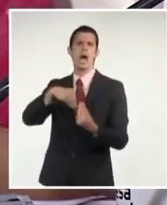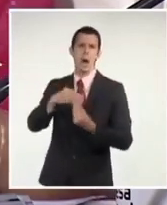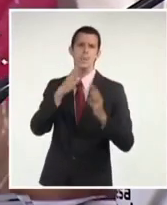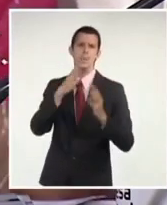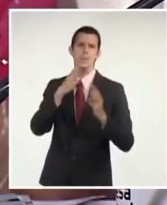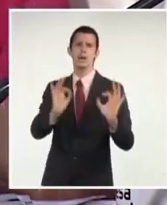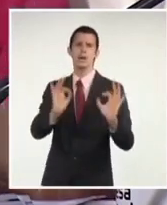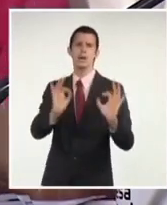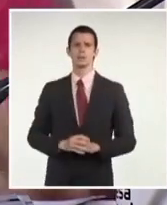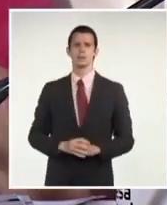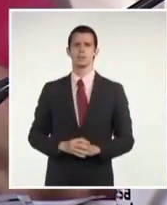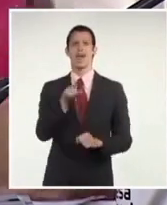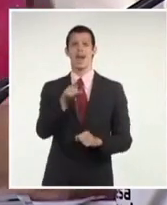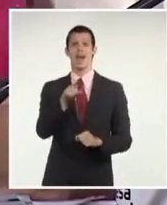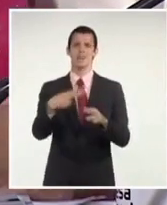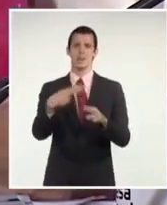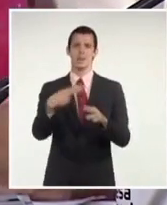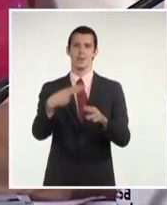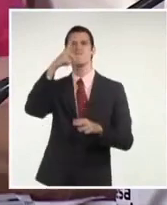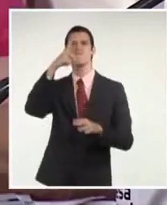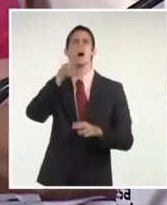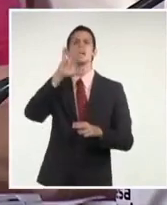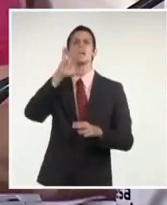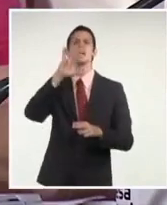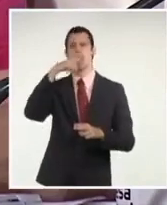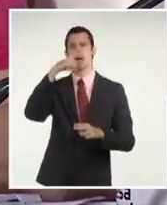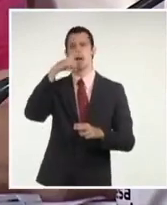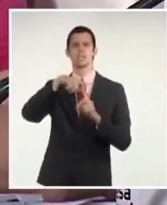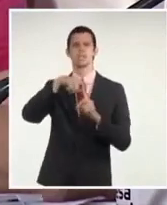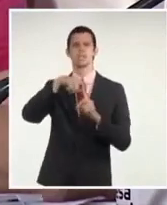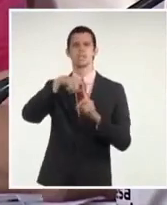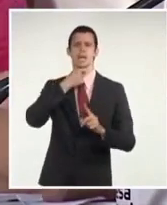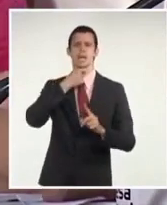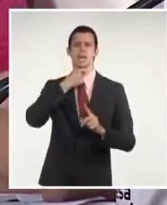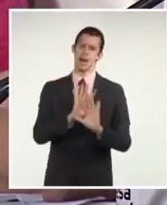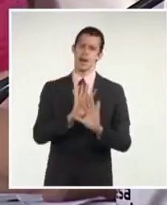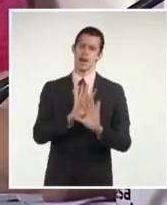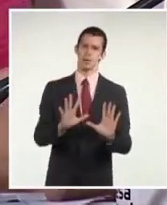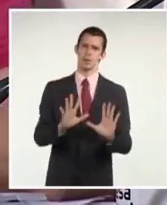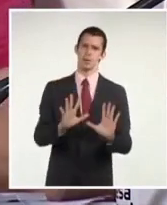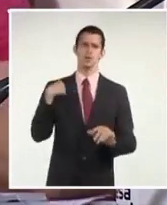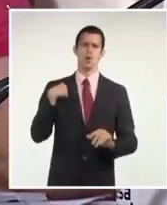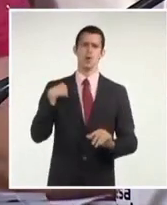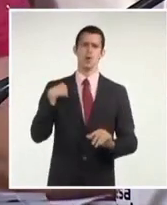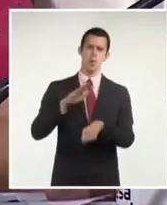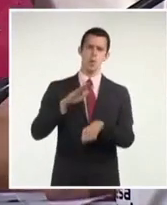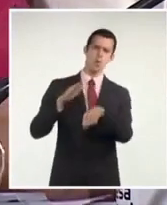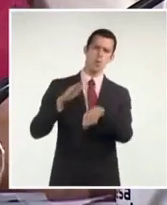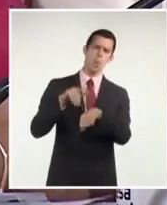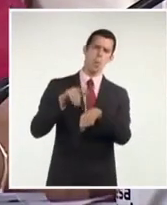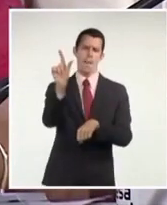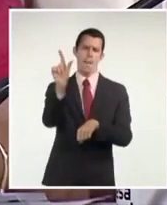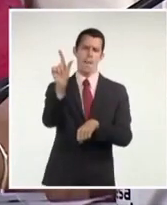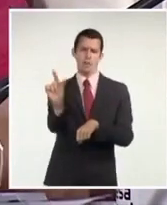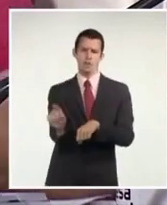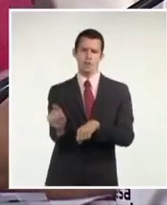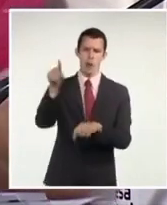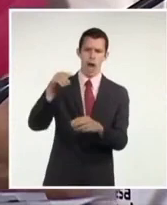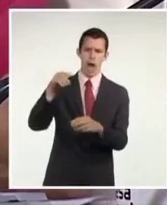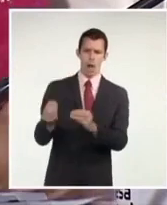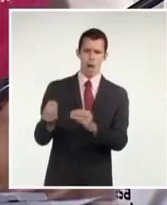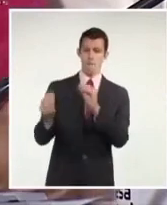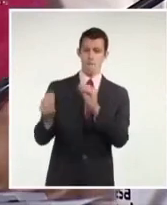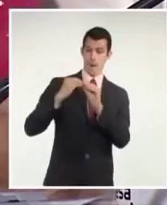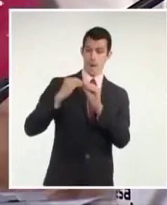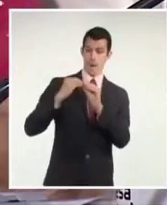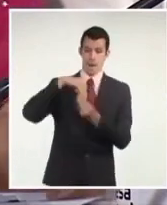de dónde es que si en tal lugar, miren, uno no puede decir el origen de una variante, uno puede decir dónde se notifica a partir de